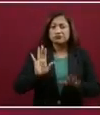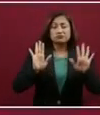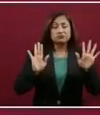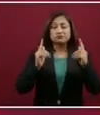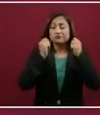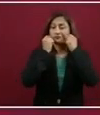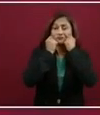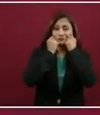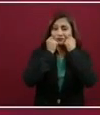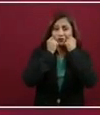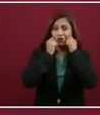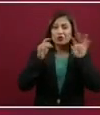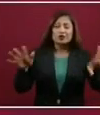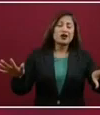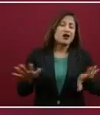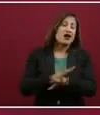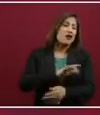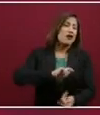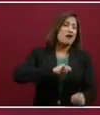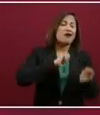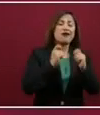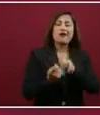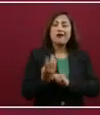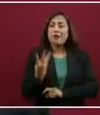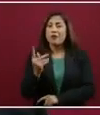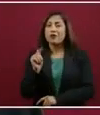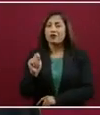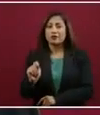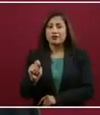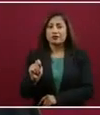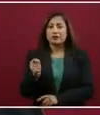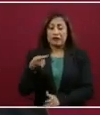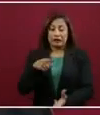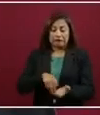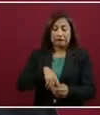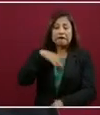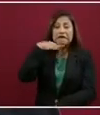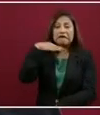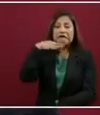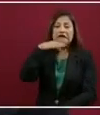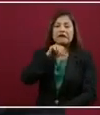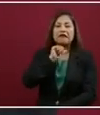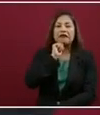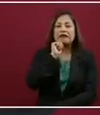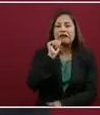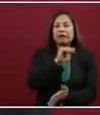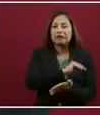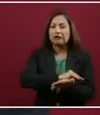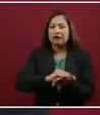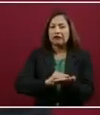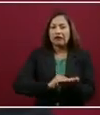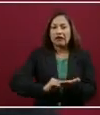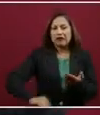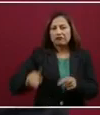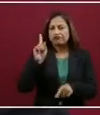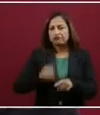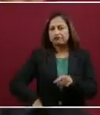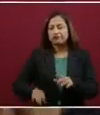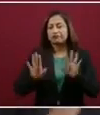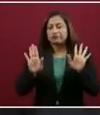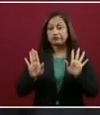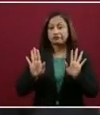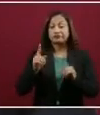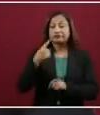transformación, cero corrupción, cero impunidad. Y a los que les